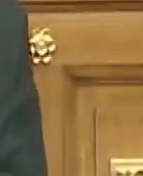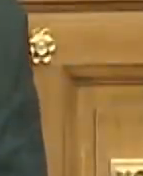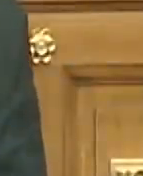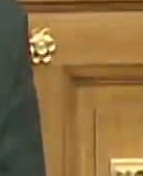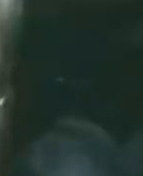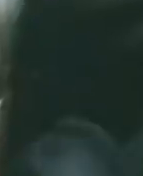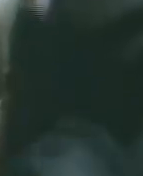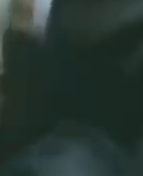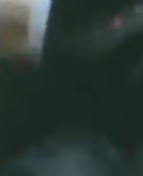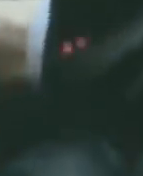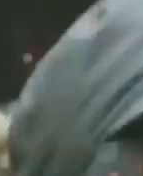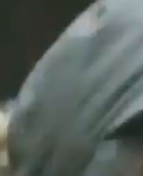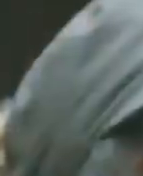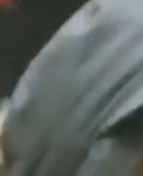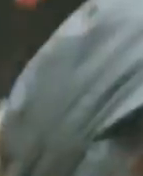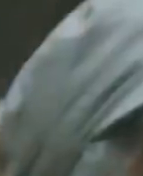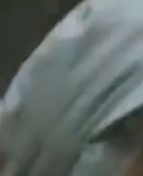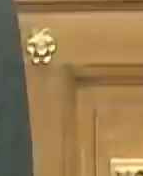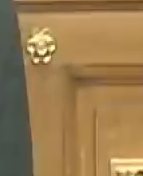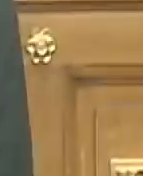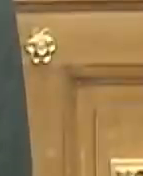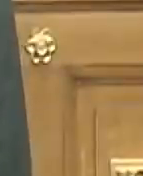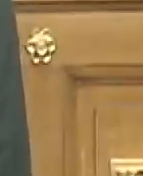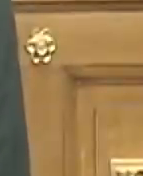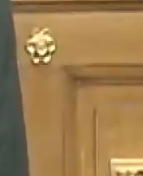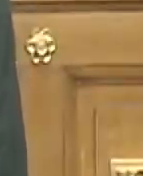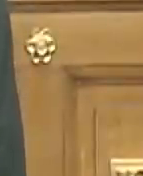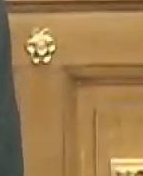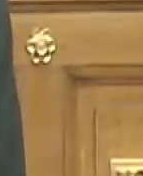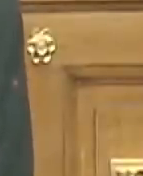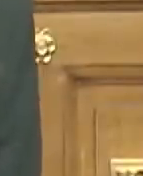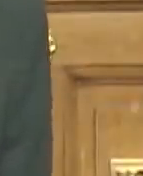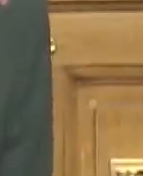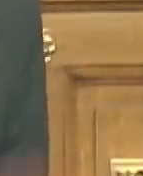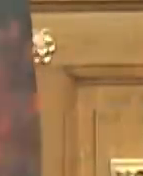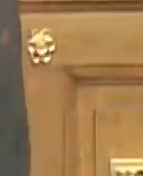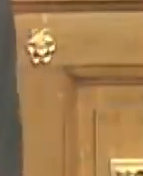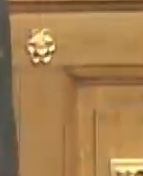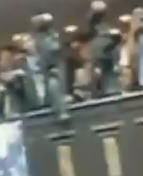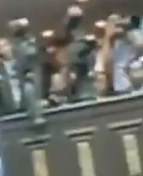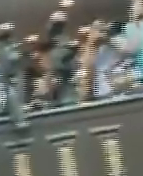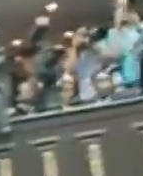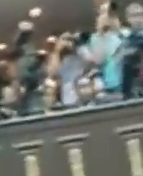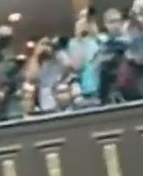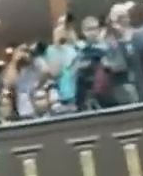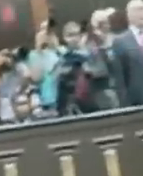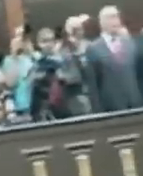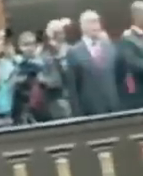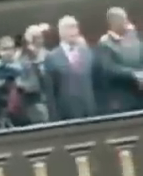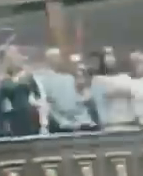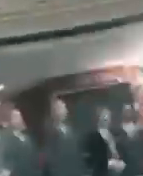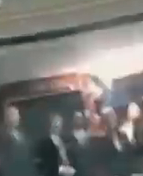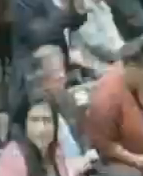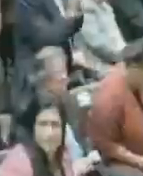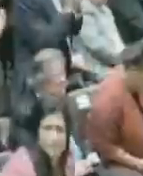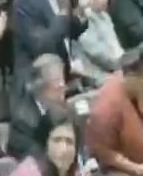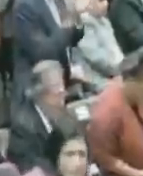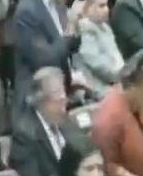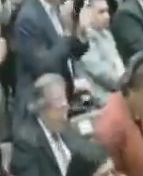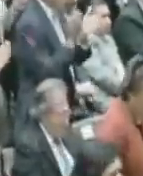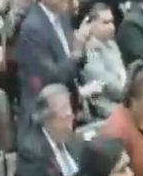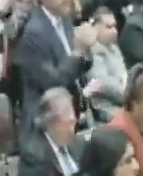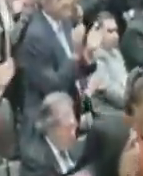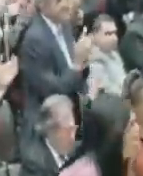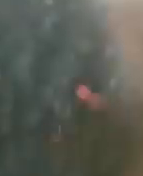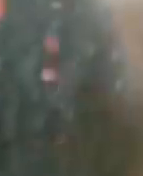del poder popular para la construcción del modo de vida socialista solo con el pueblo se puede sin el pueblo no se